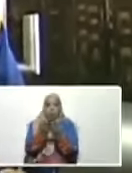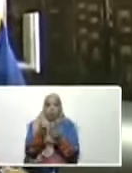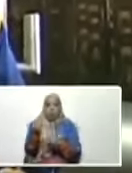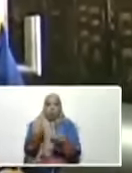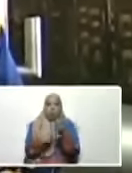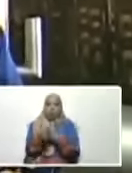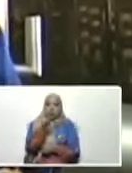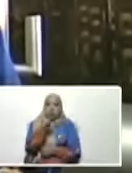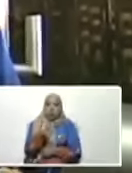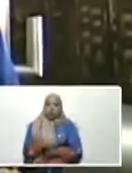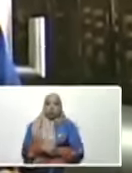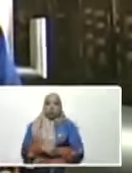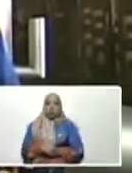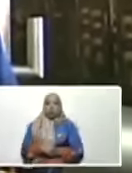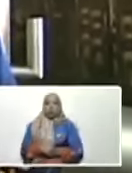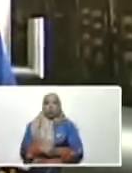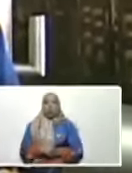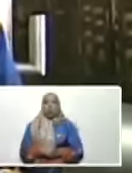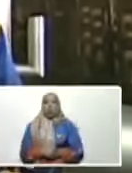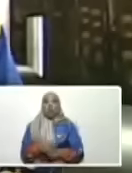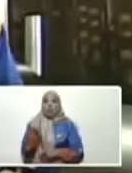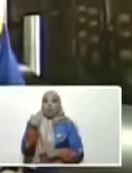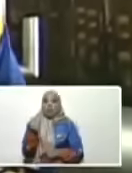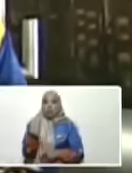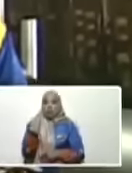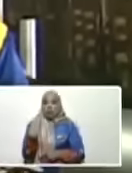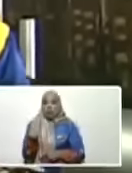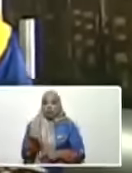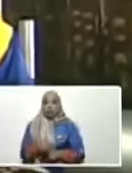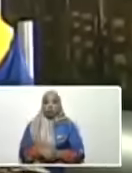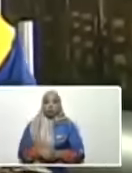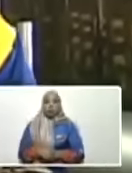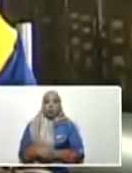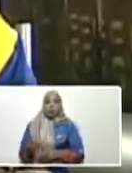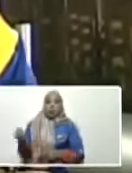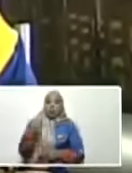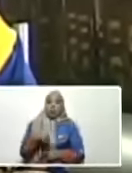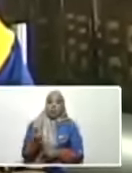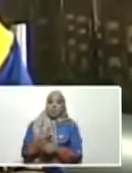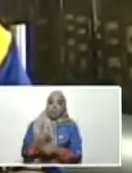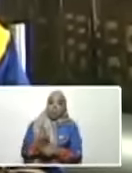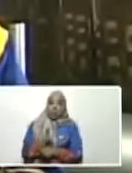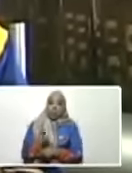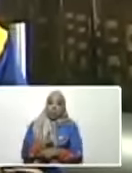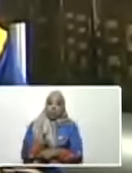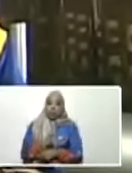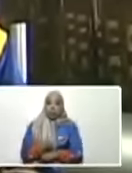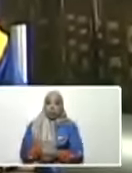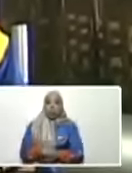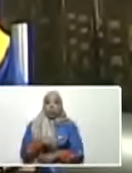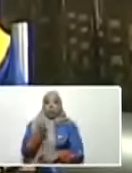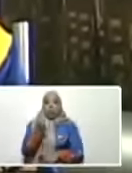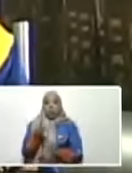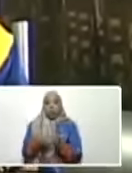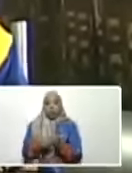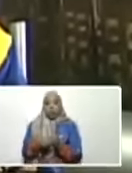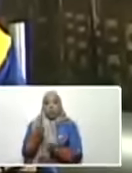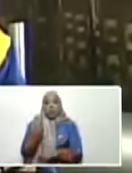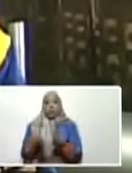contratos para diversificar la inversión y más temprano que tarde,